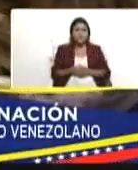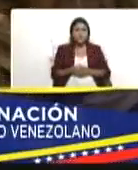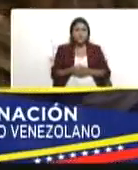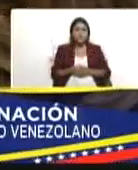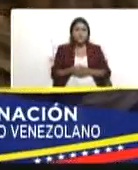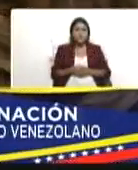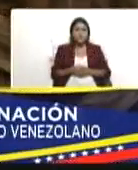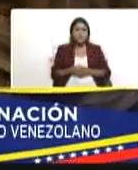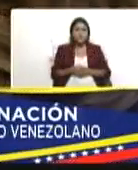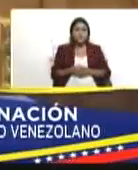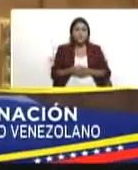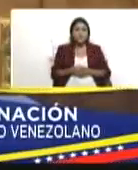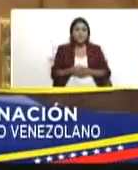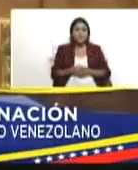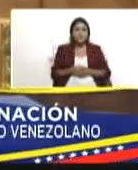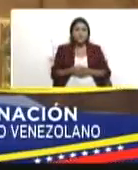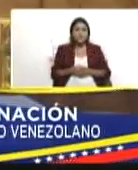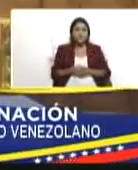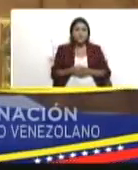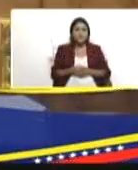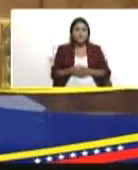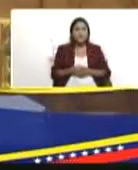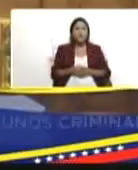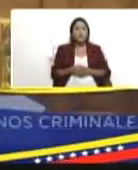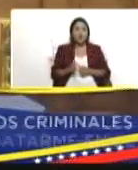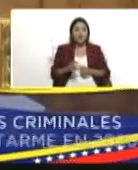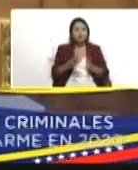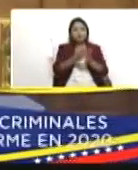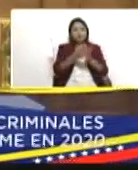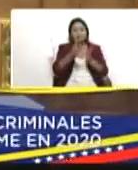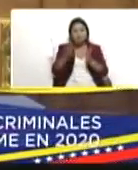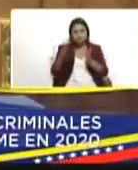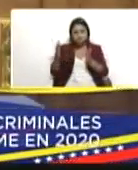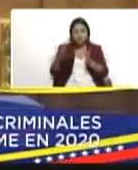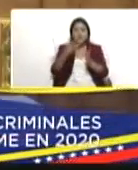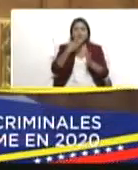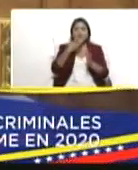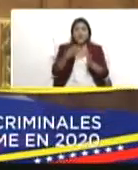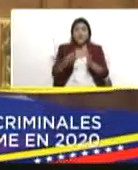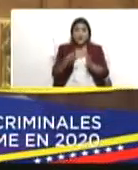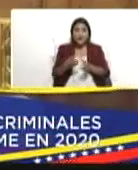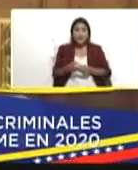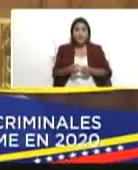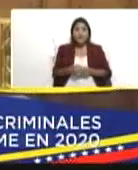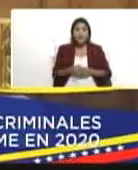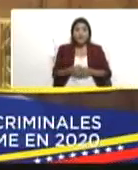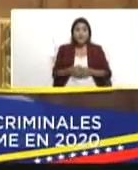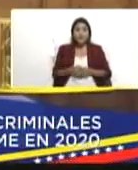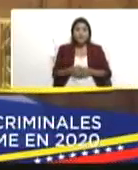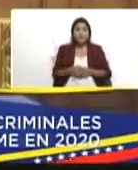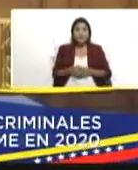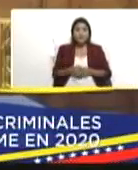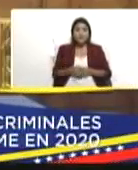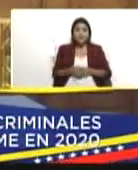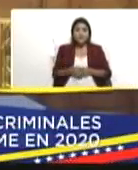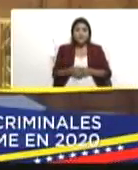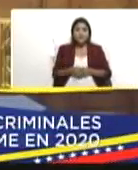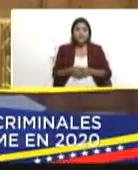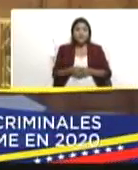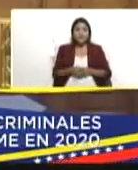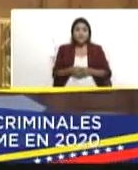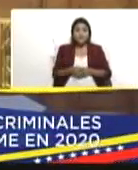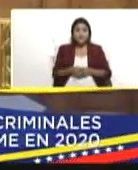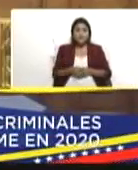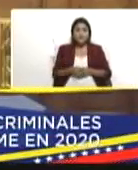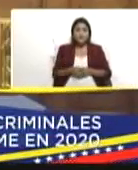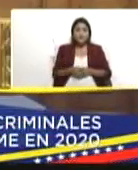patriota y continuó diciembre quedó pendiente otras conversaciones que